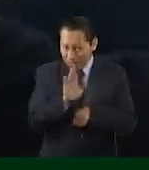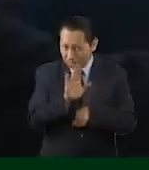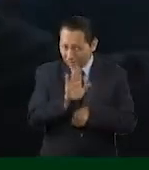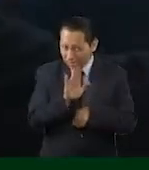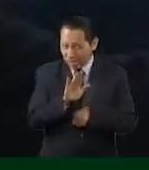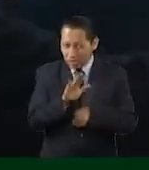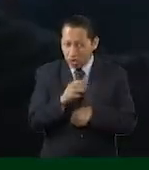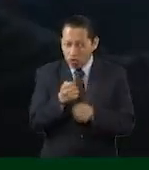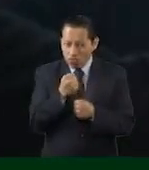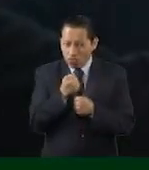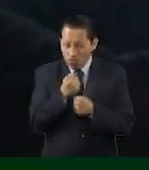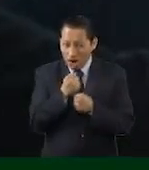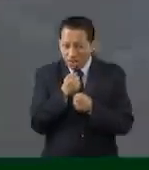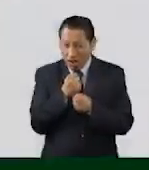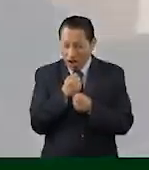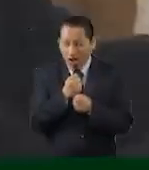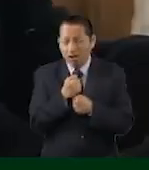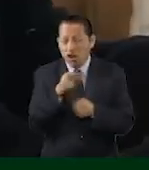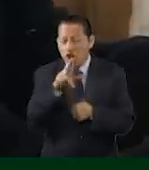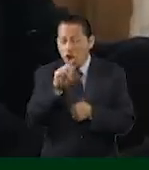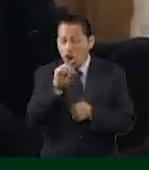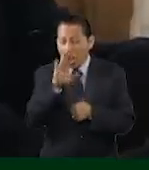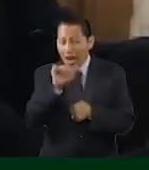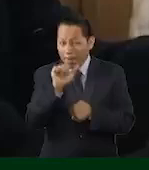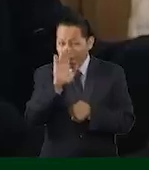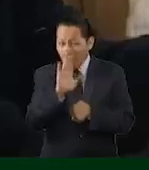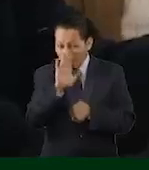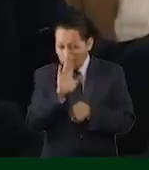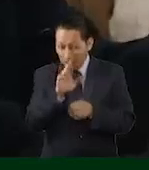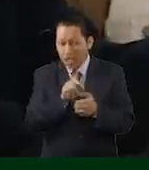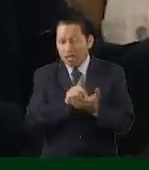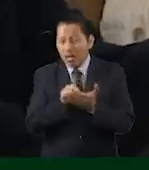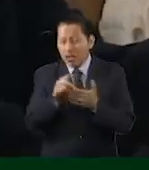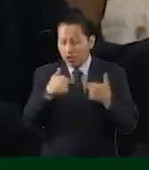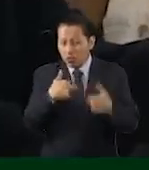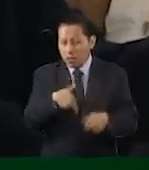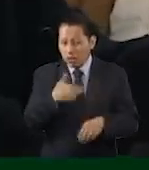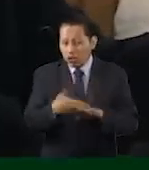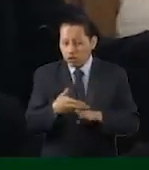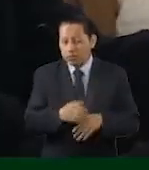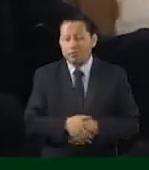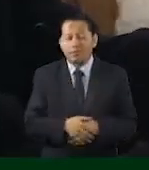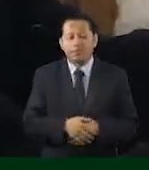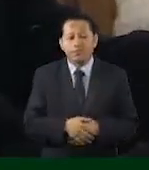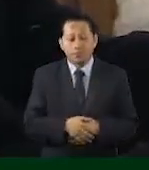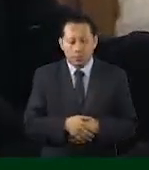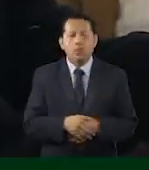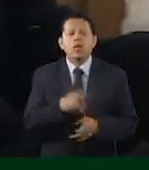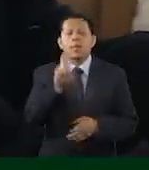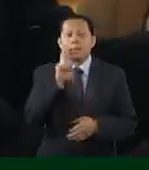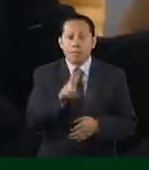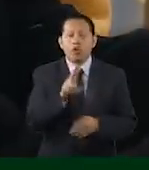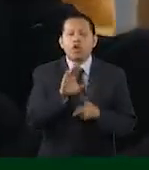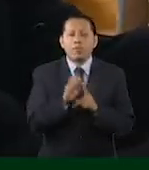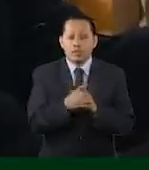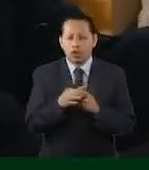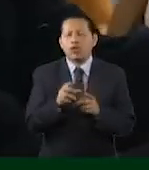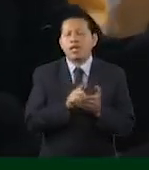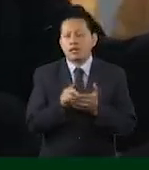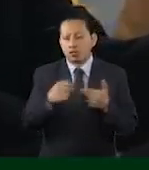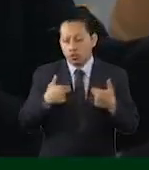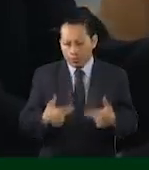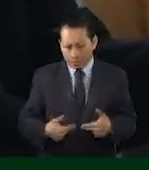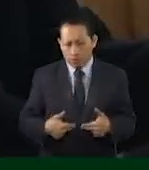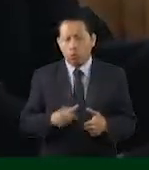de los derechos humanos. Vemos que la Comisión Nacional de Derechos Humanos ha callado ante abusos de